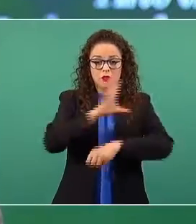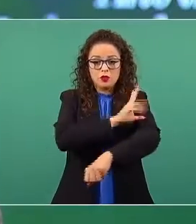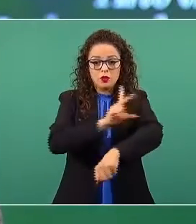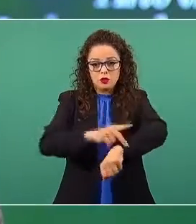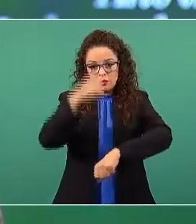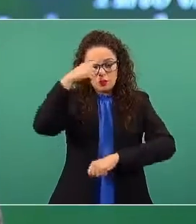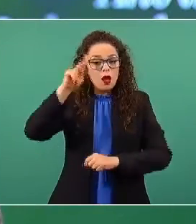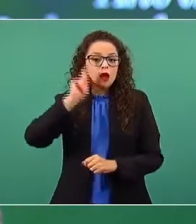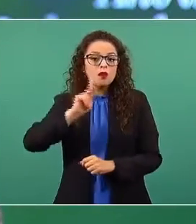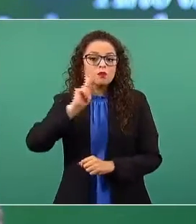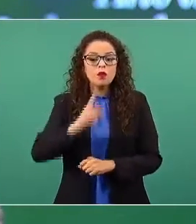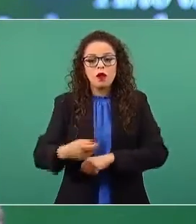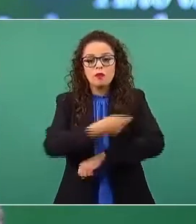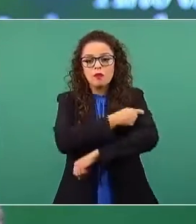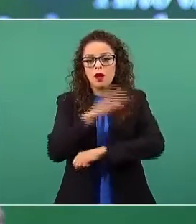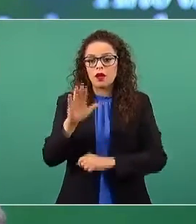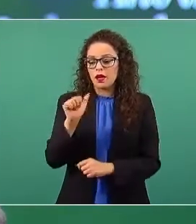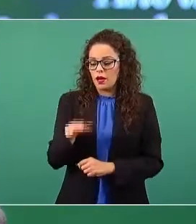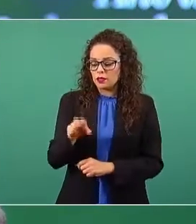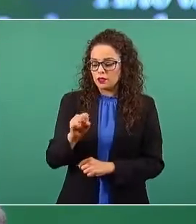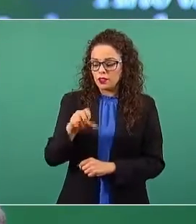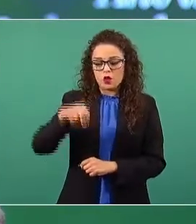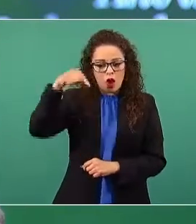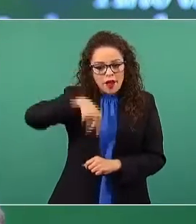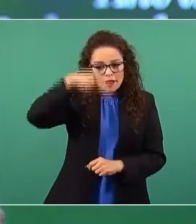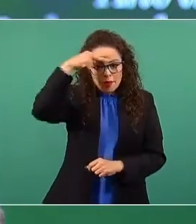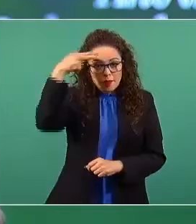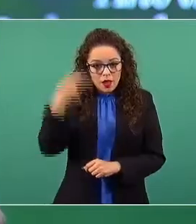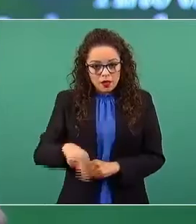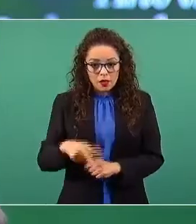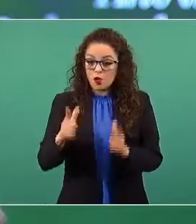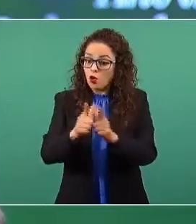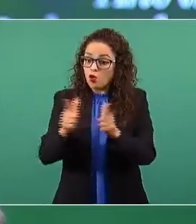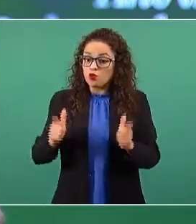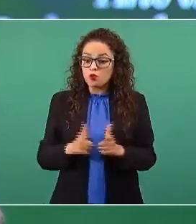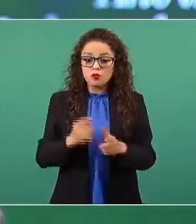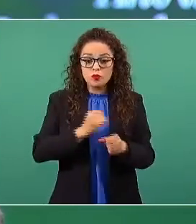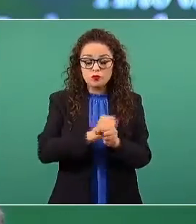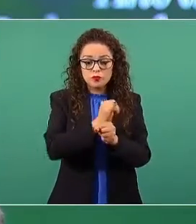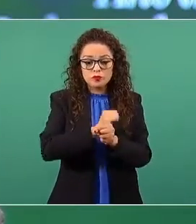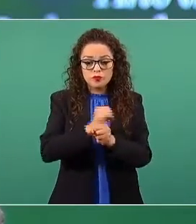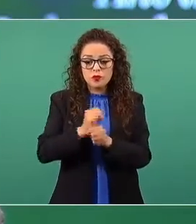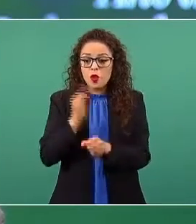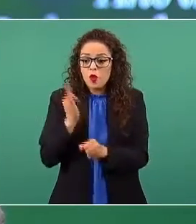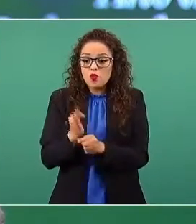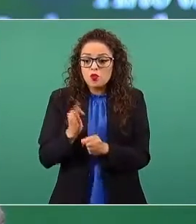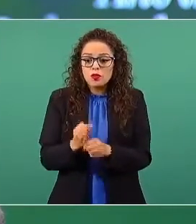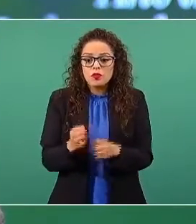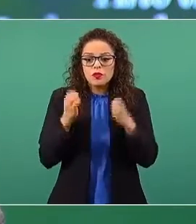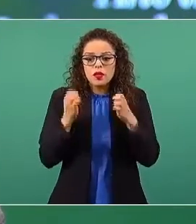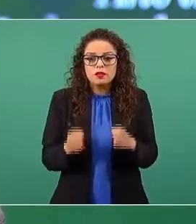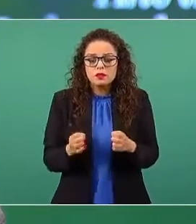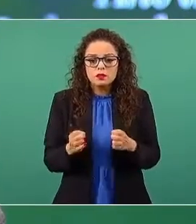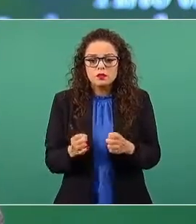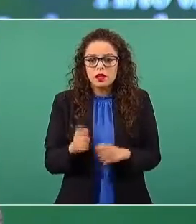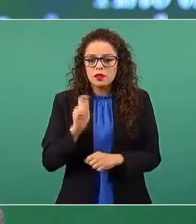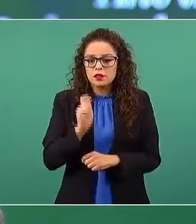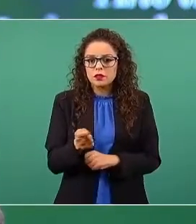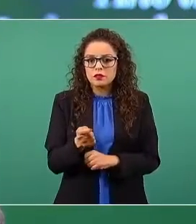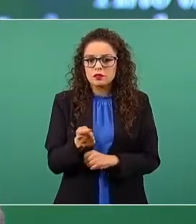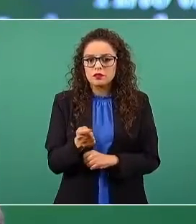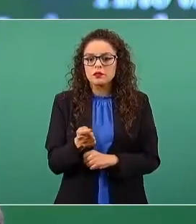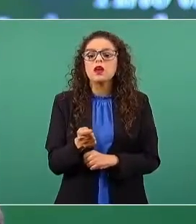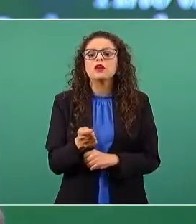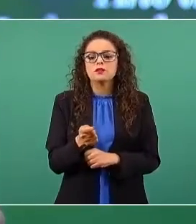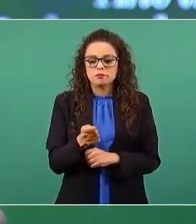vacuna CanSino en México. Y el grupo de investigación está en este momento conduciendo una extensión del